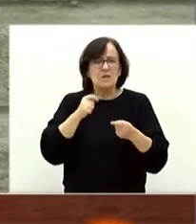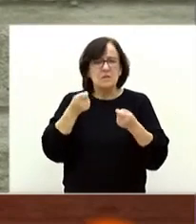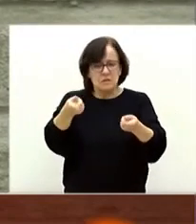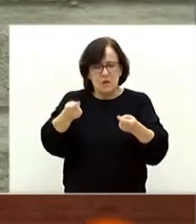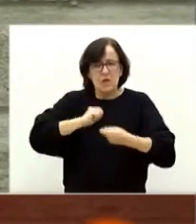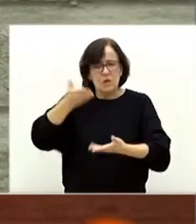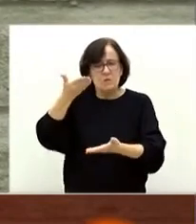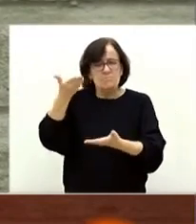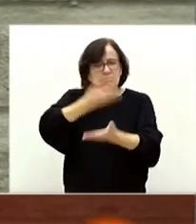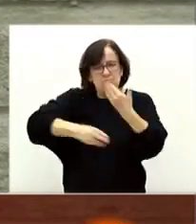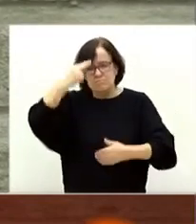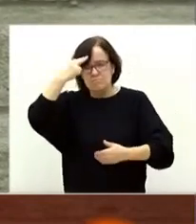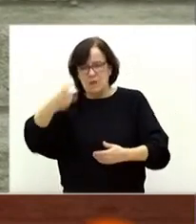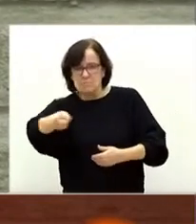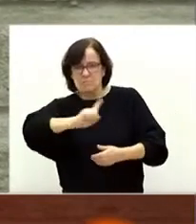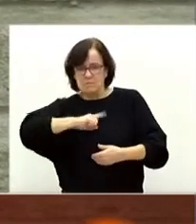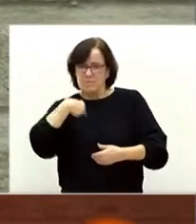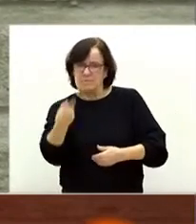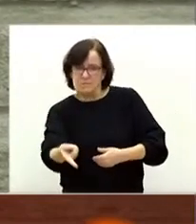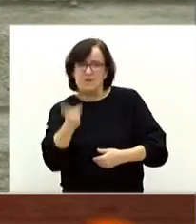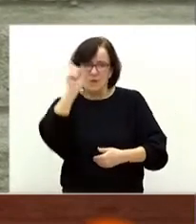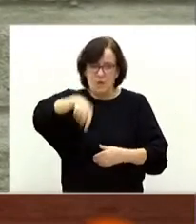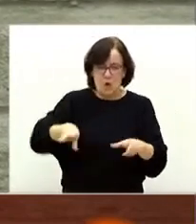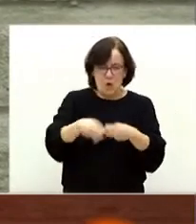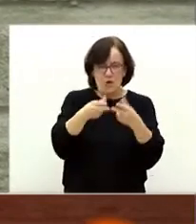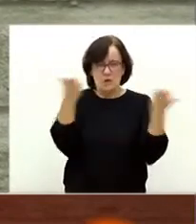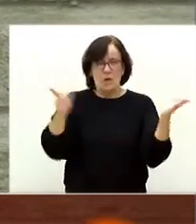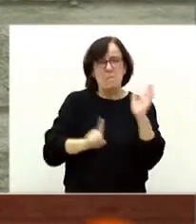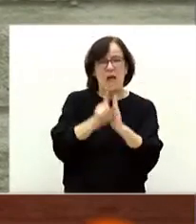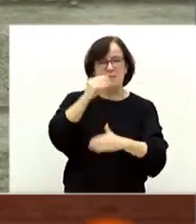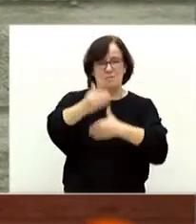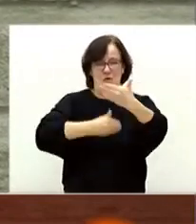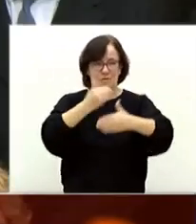consideración y respeto. Una sociedad más próspera.